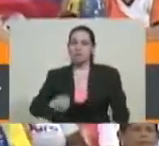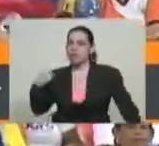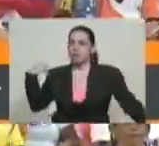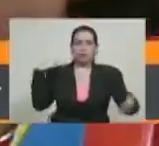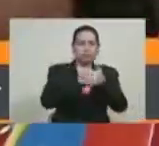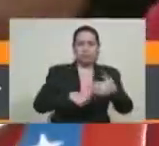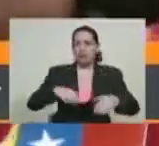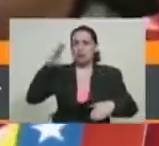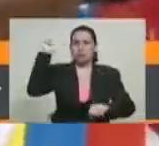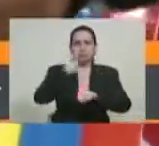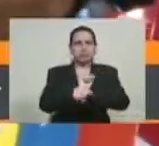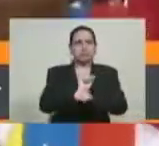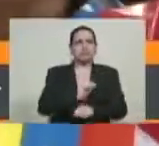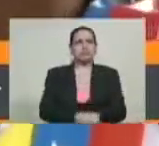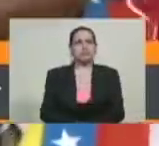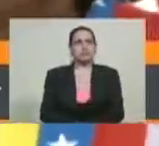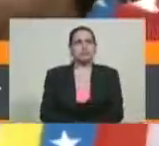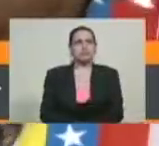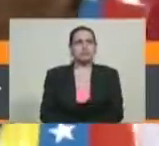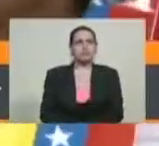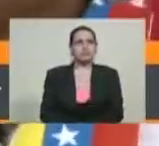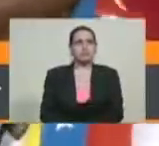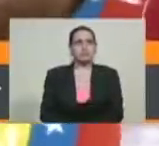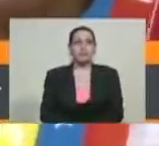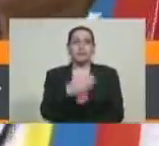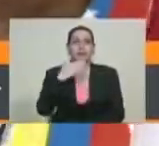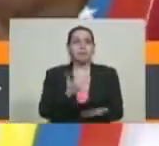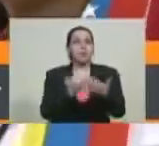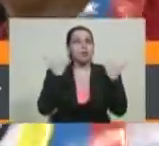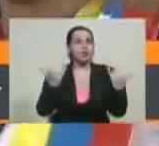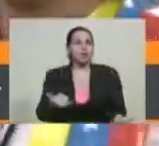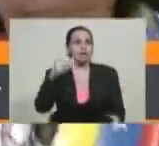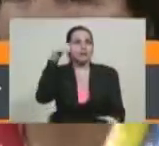fuerza. Por eso te pido tu voto.